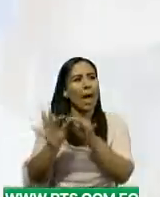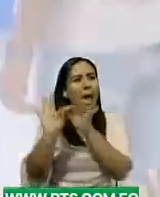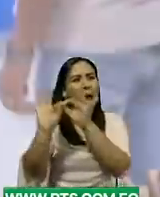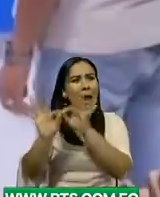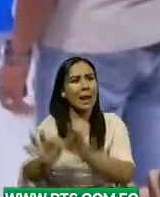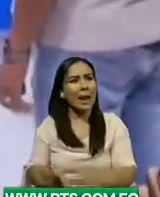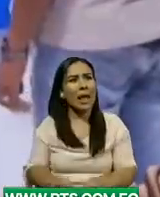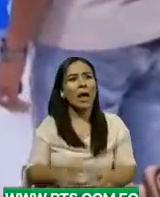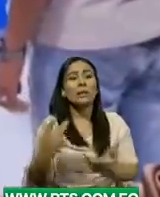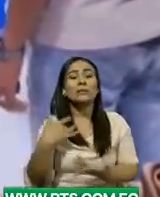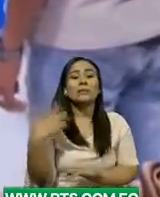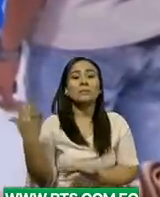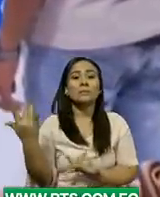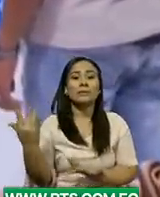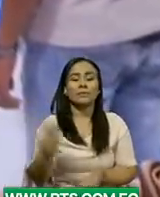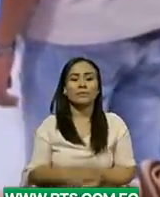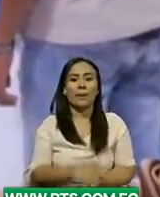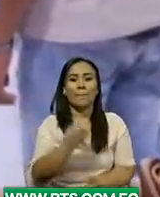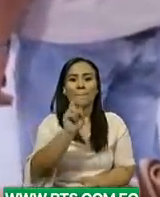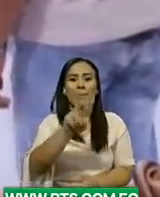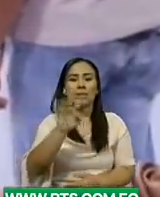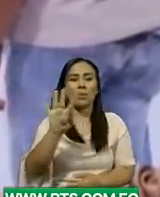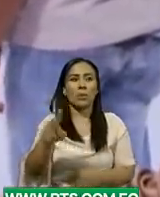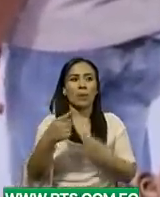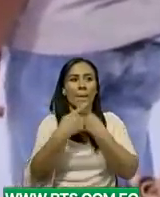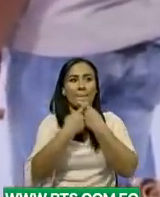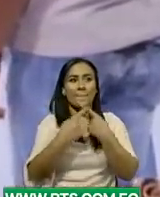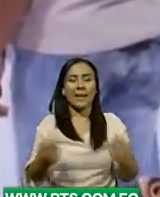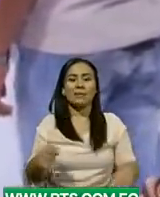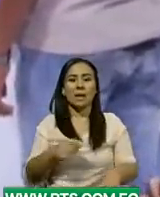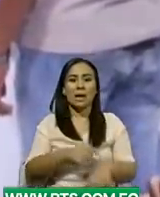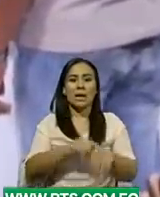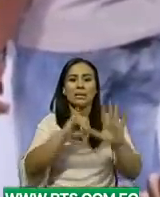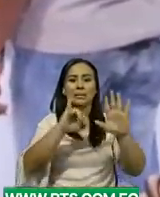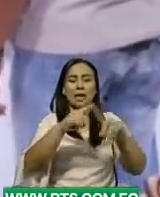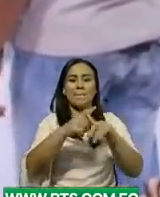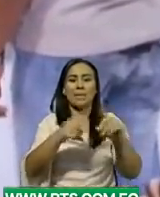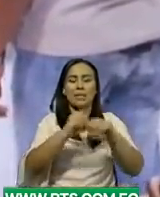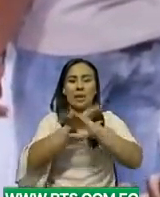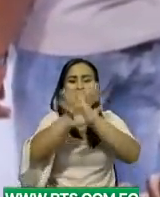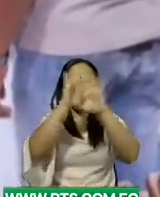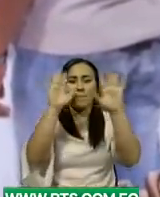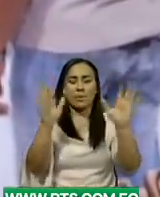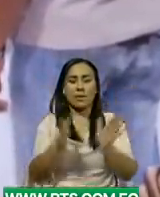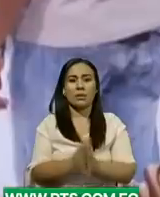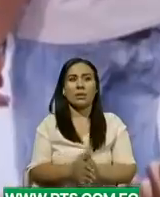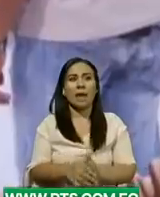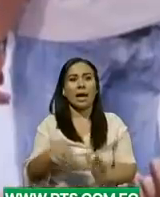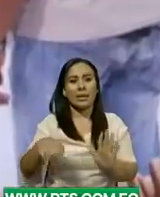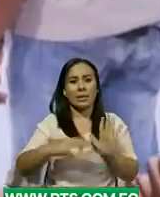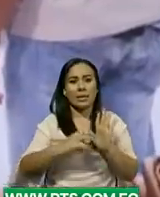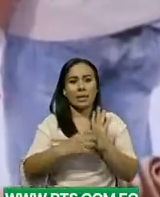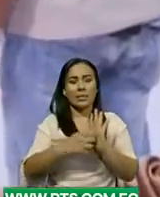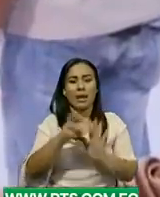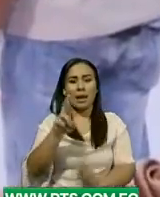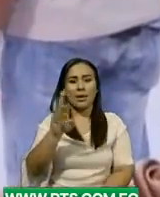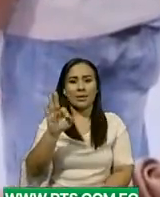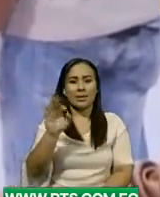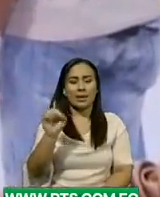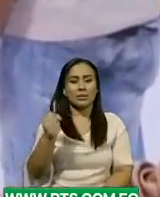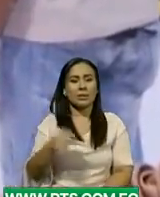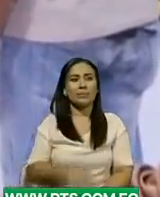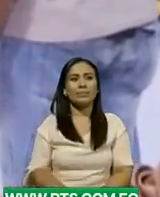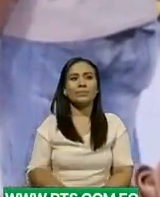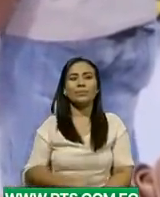vamos a esperar en este 24 de marzo desde las 6:30 de la mañana para que sintonice RTS con la cobertura